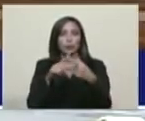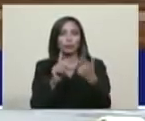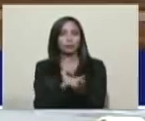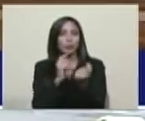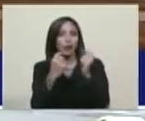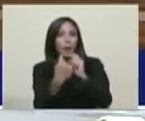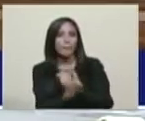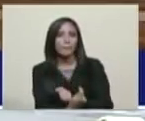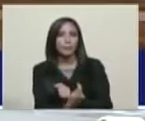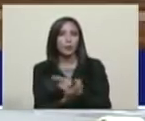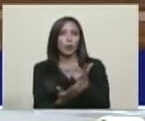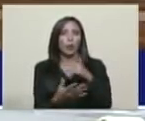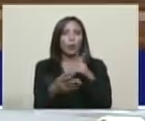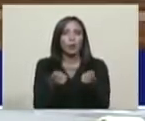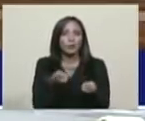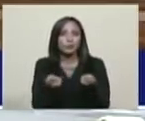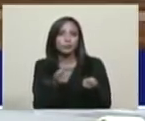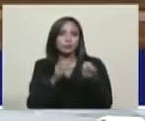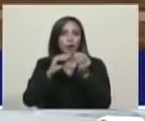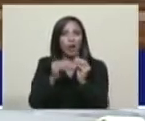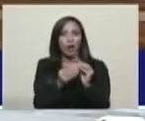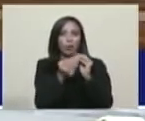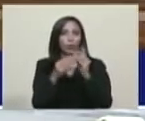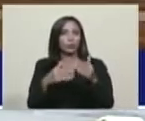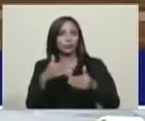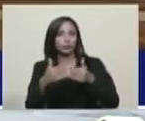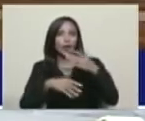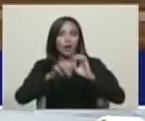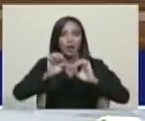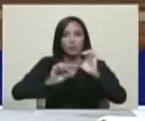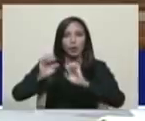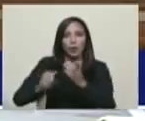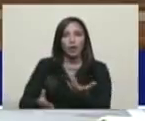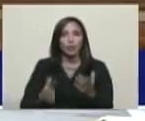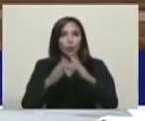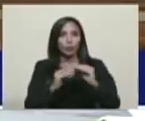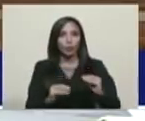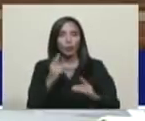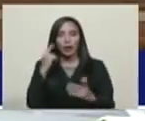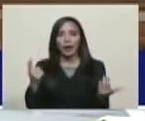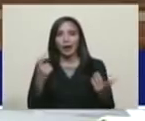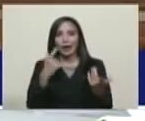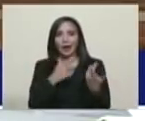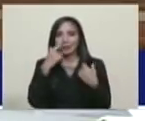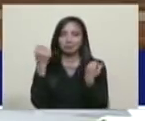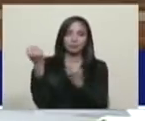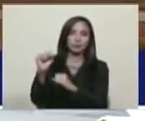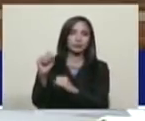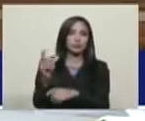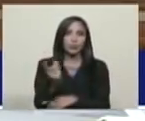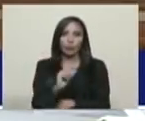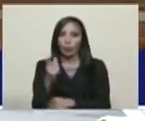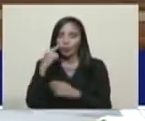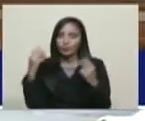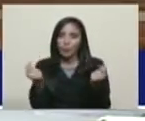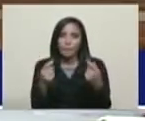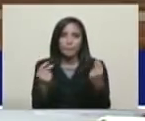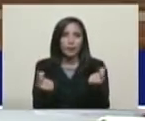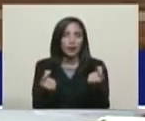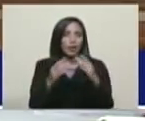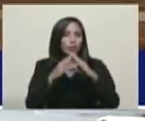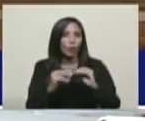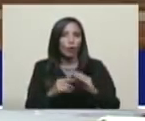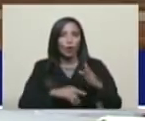de ajuste, de mejoría. No hemos descuidado ni un segundo todos